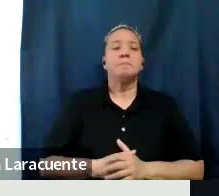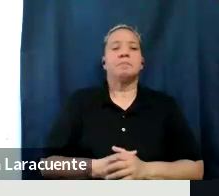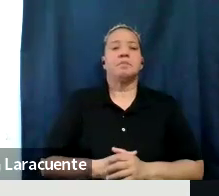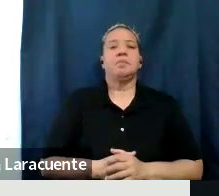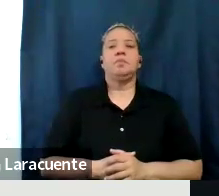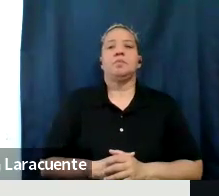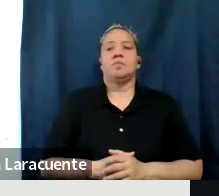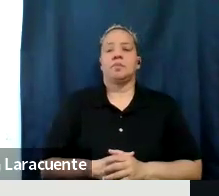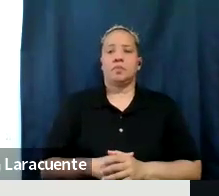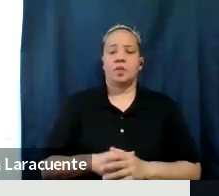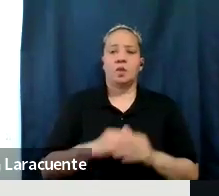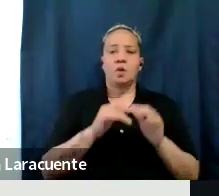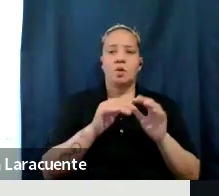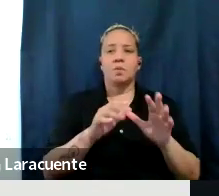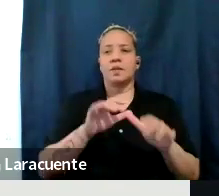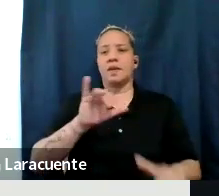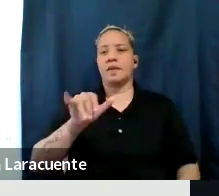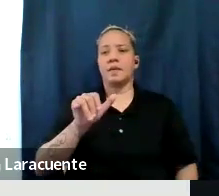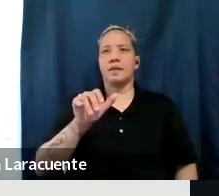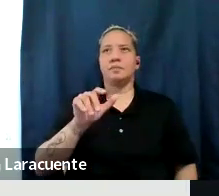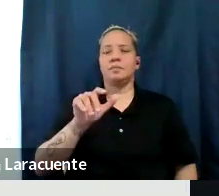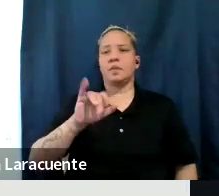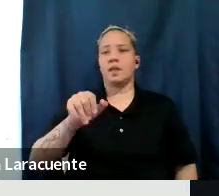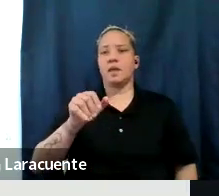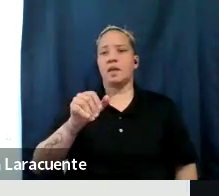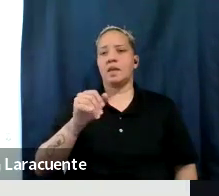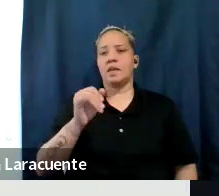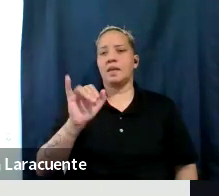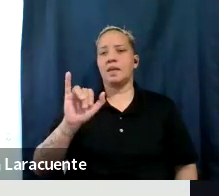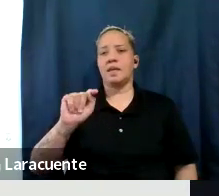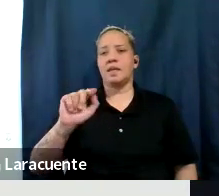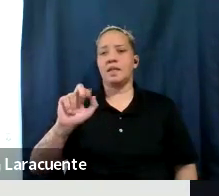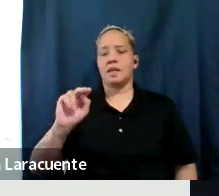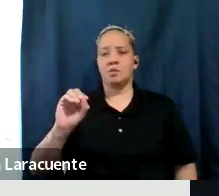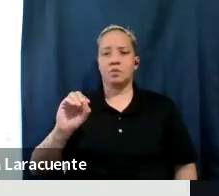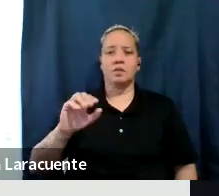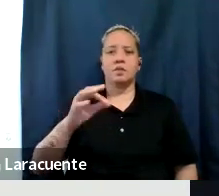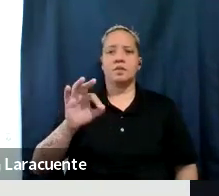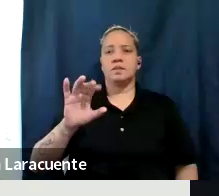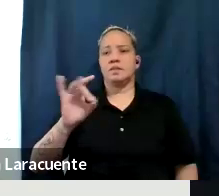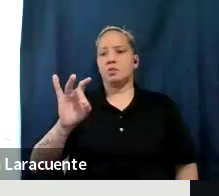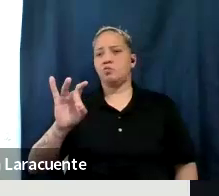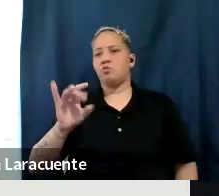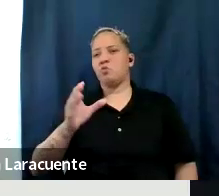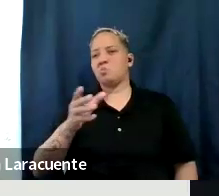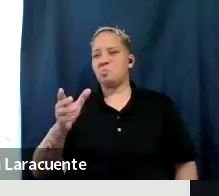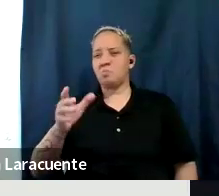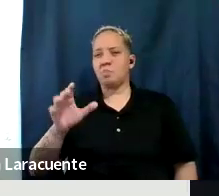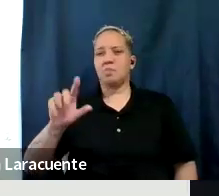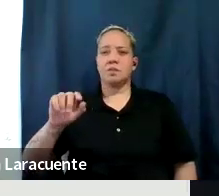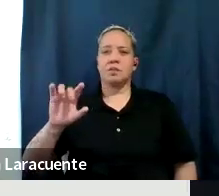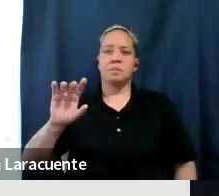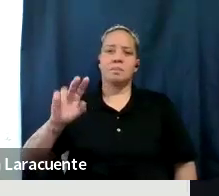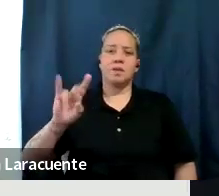romancero gitano, que lo publica en 1918, en 1928. Si bien ya por entonces, en